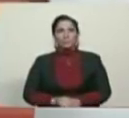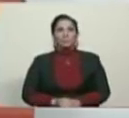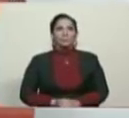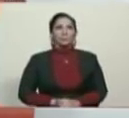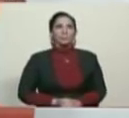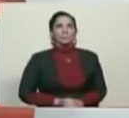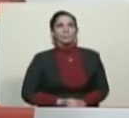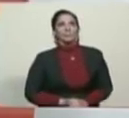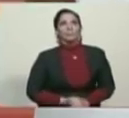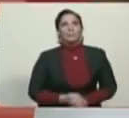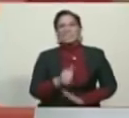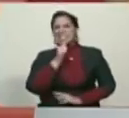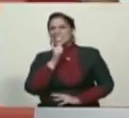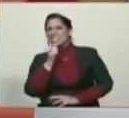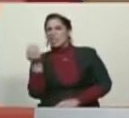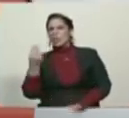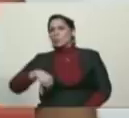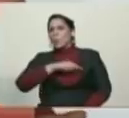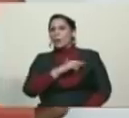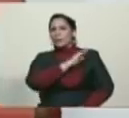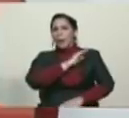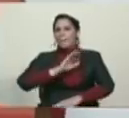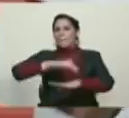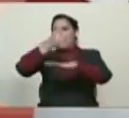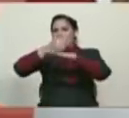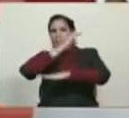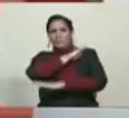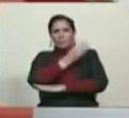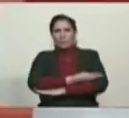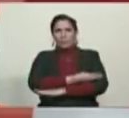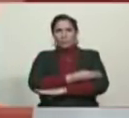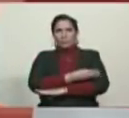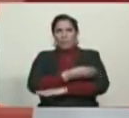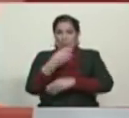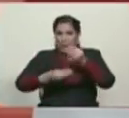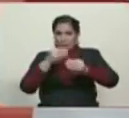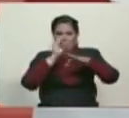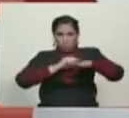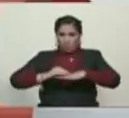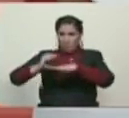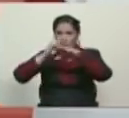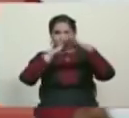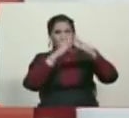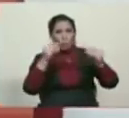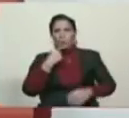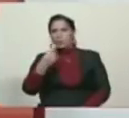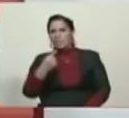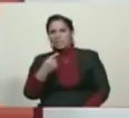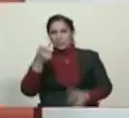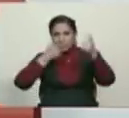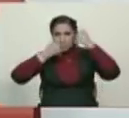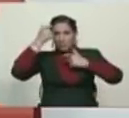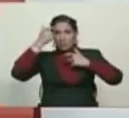¿Qué es nuestra mayor fortaleza? Y nosotros lo dijimos en la rueda de prensa pasada, le hacemos un llamado a todos esos que dicen ser